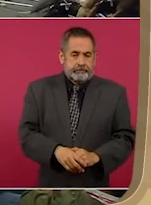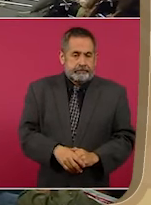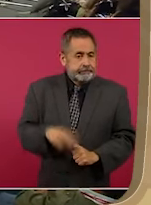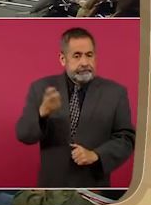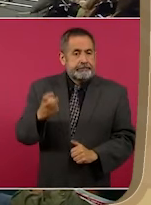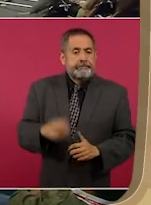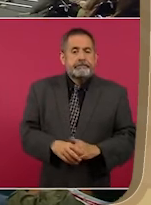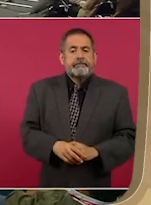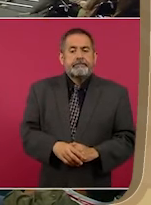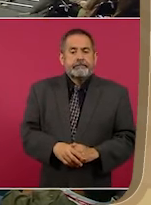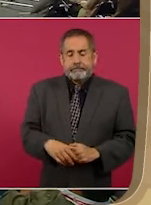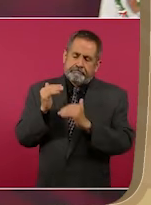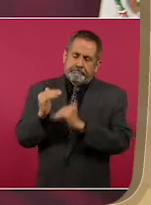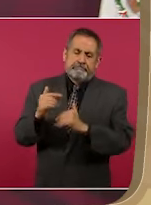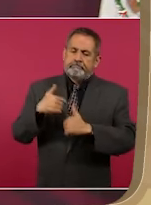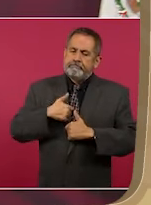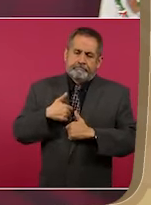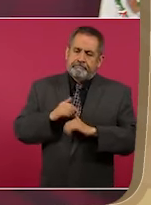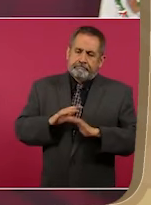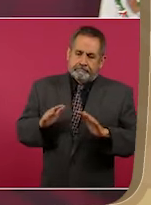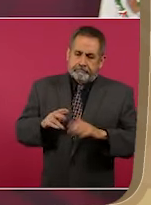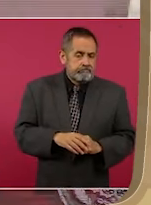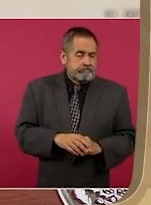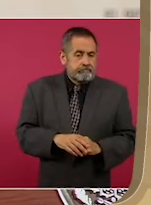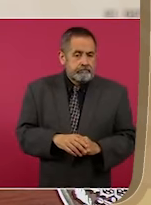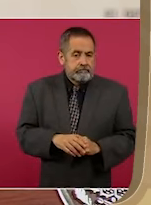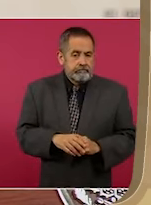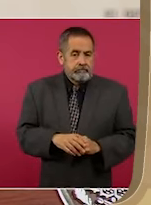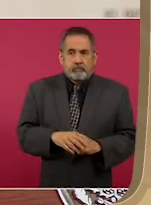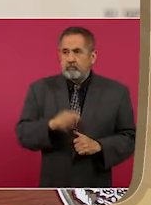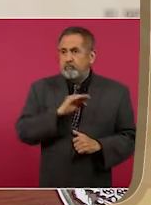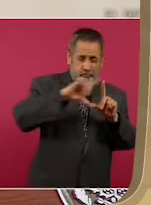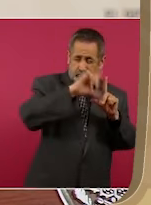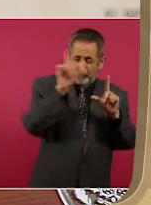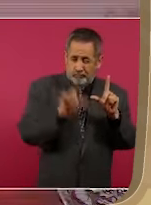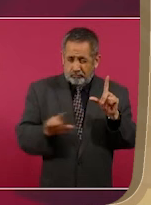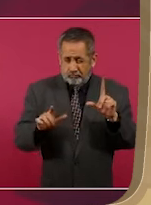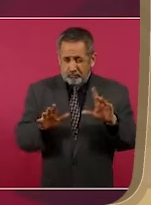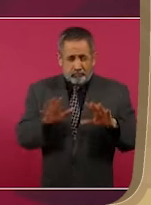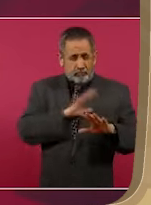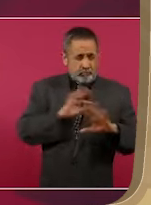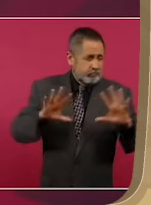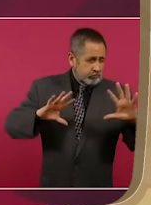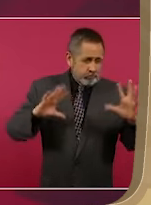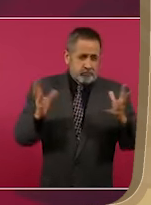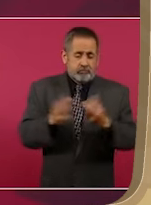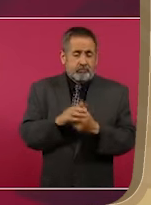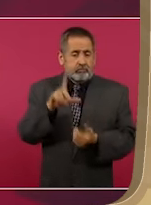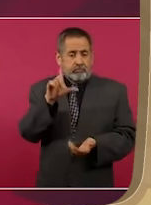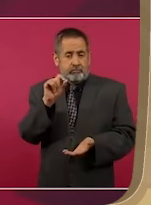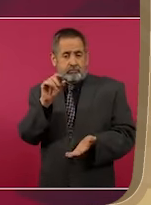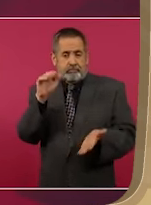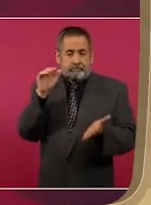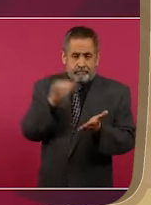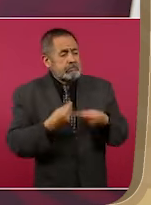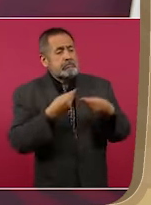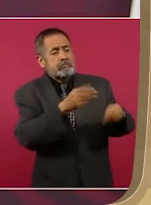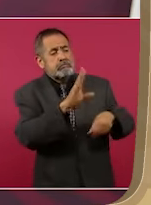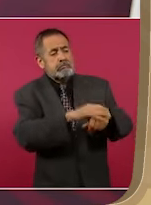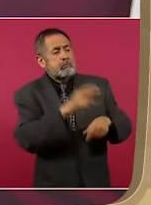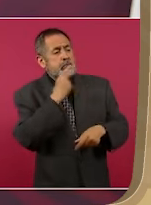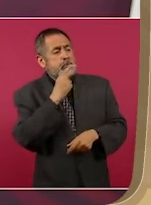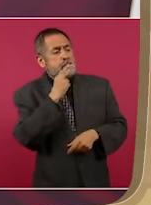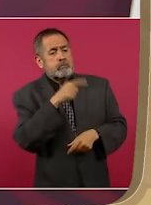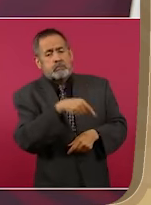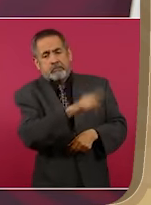Entonces, hasta ahí llegamos, pero en general son como más de 20 mil kilómetros concesionados de